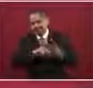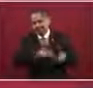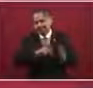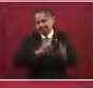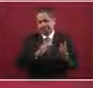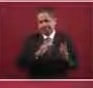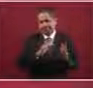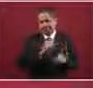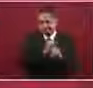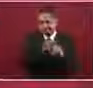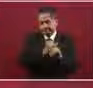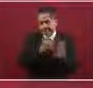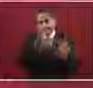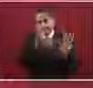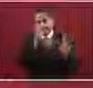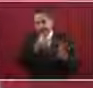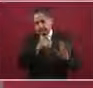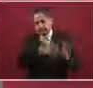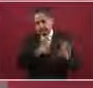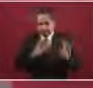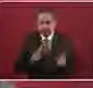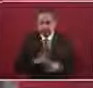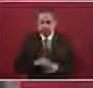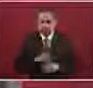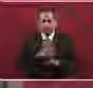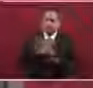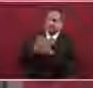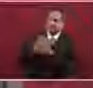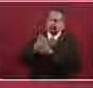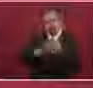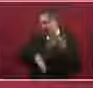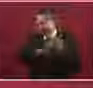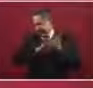que aunque se usen para eso,